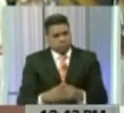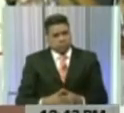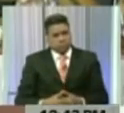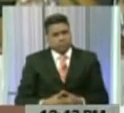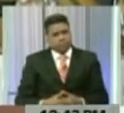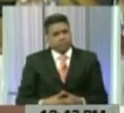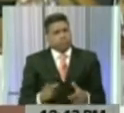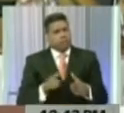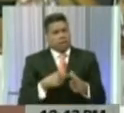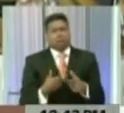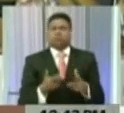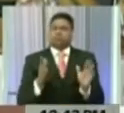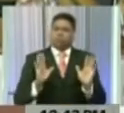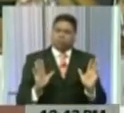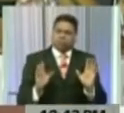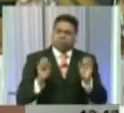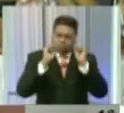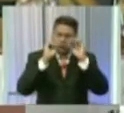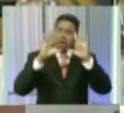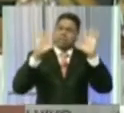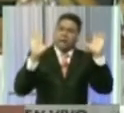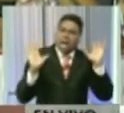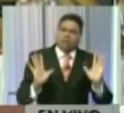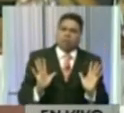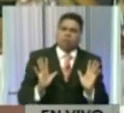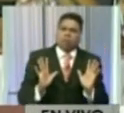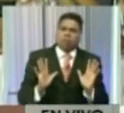Entonces, hay que estar claro en eso, pues. Nosotros,